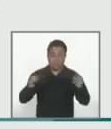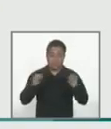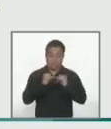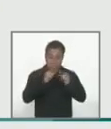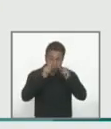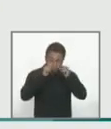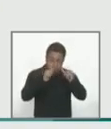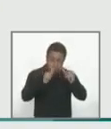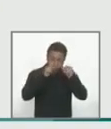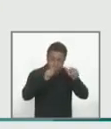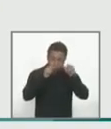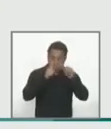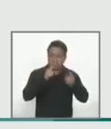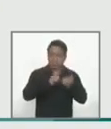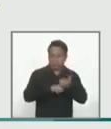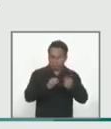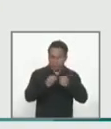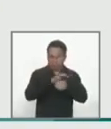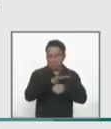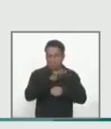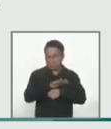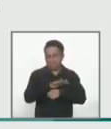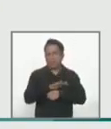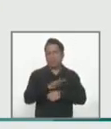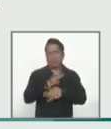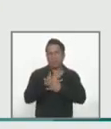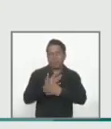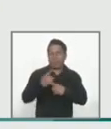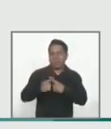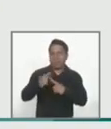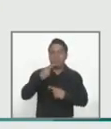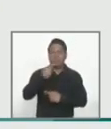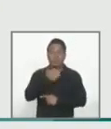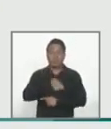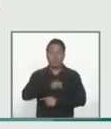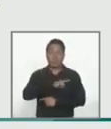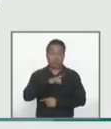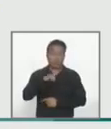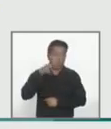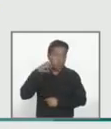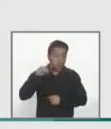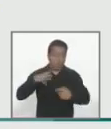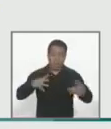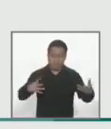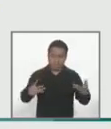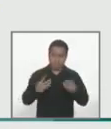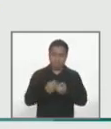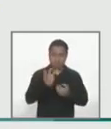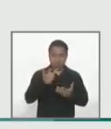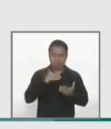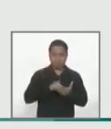han atendido a estos casos, se reporta por los servicios de salud de Oaxaca un acumulado de